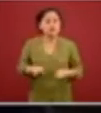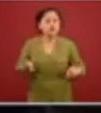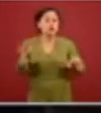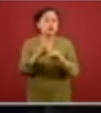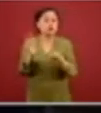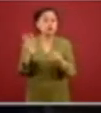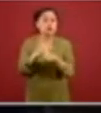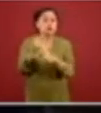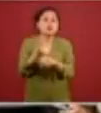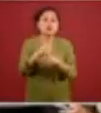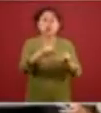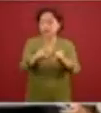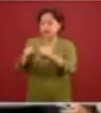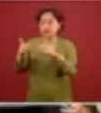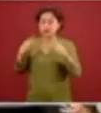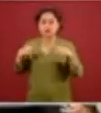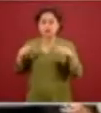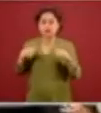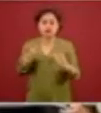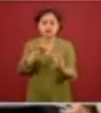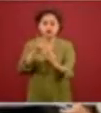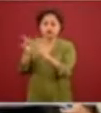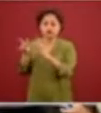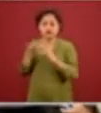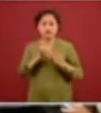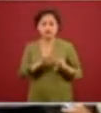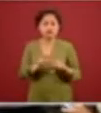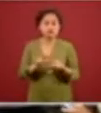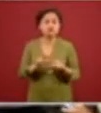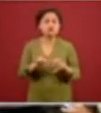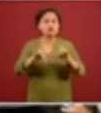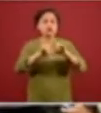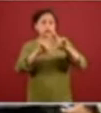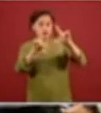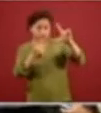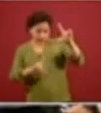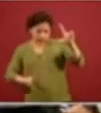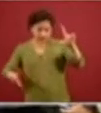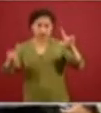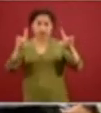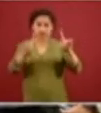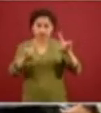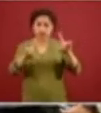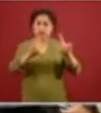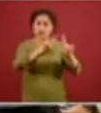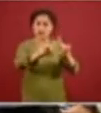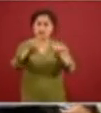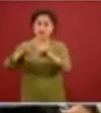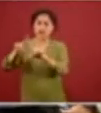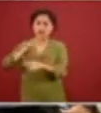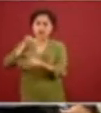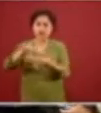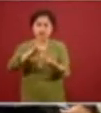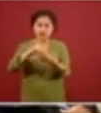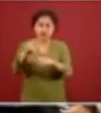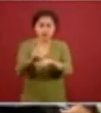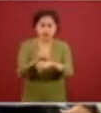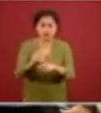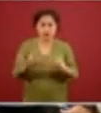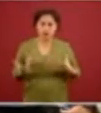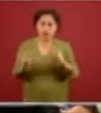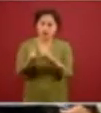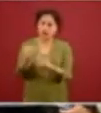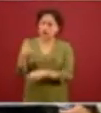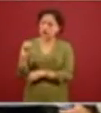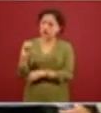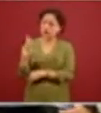Esta estrategia fue compartida a toda la Red Nacional de Bancos de Sangre en colaboración conjunta con la COFEPRIS y con el Consejo Nacional